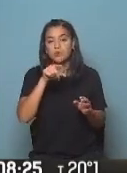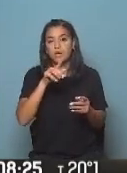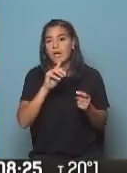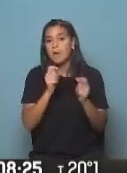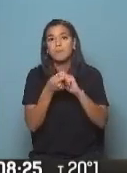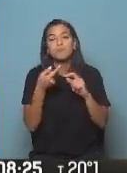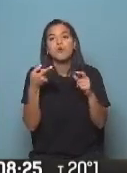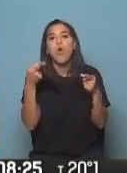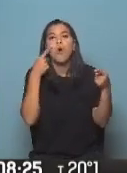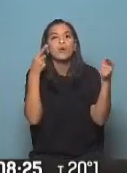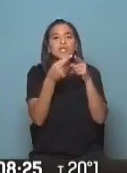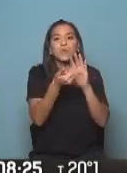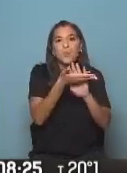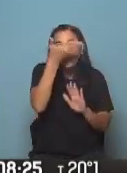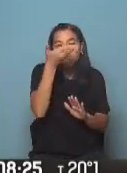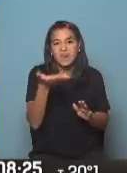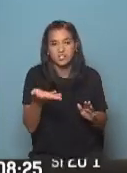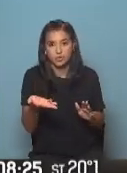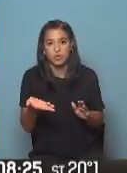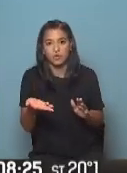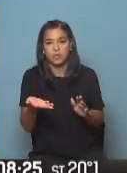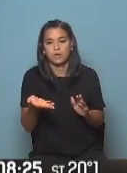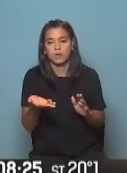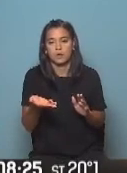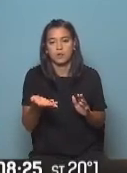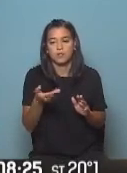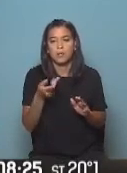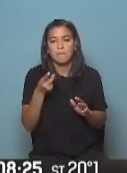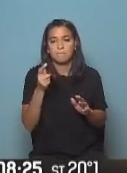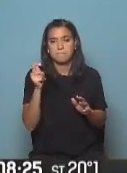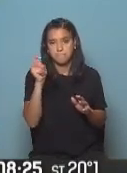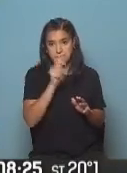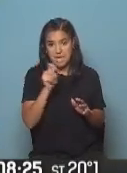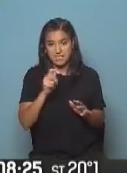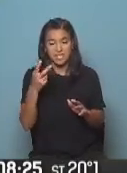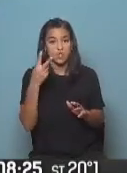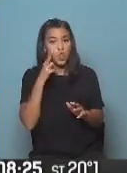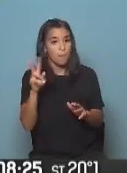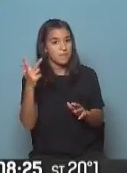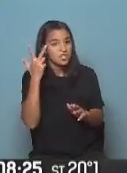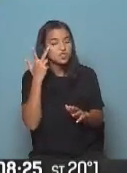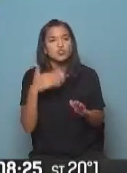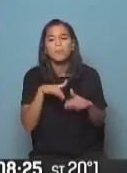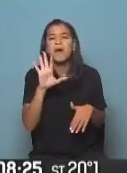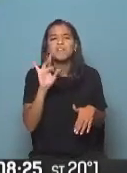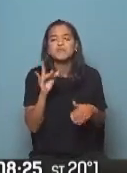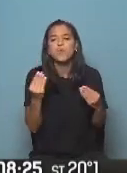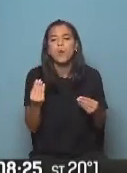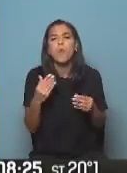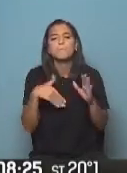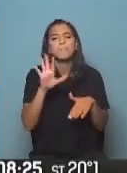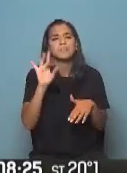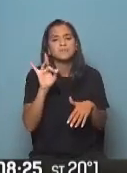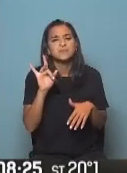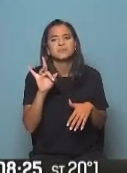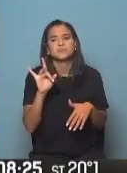meta de inflación, cualquier expectativa. De los meses de 2018, ¿cuáles fueron los más complicados, Ramiro? Los más complicados fueron